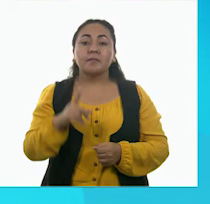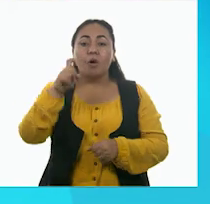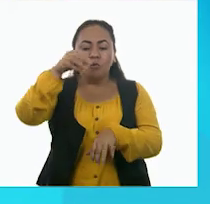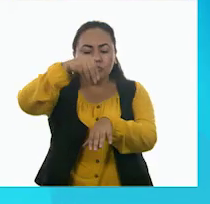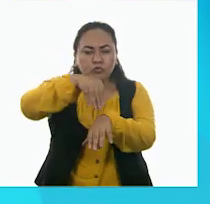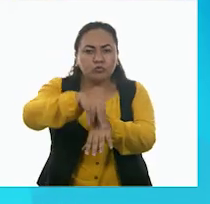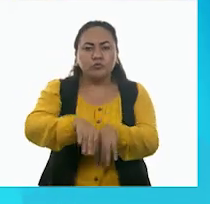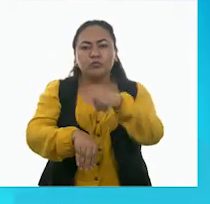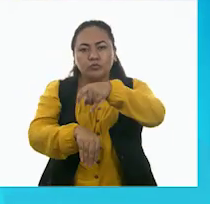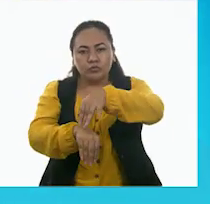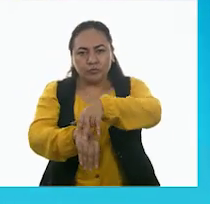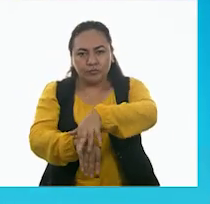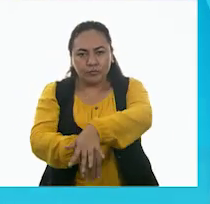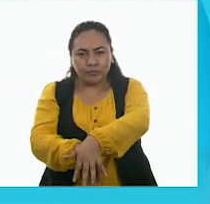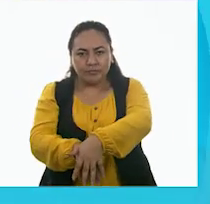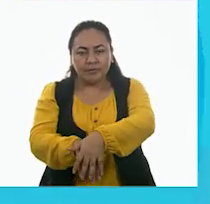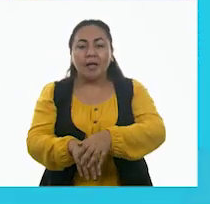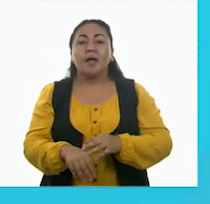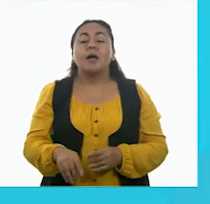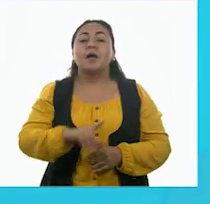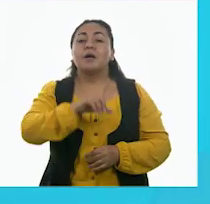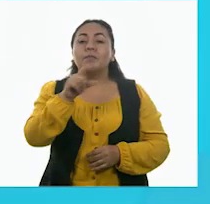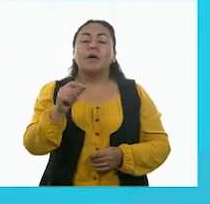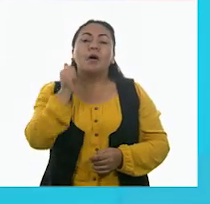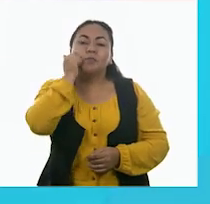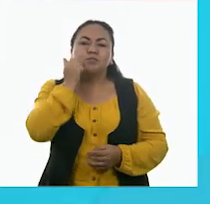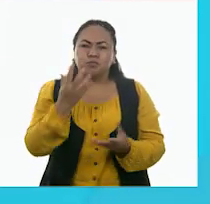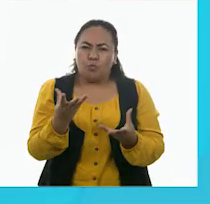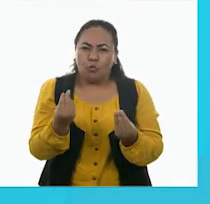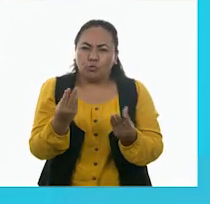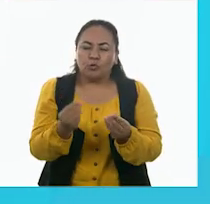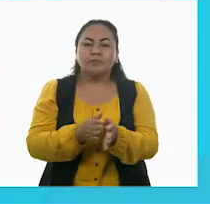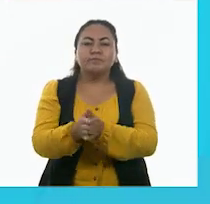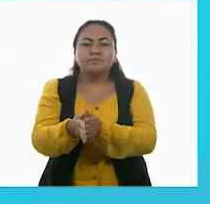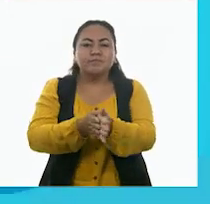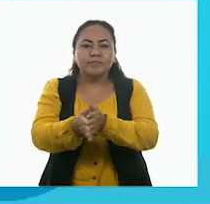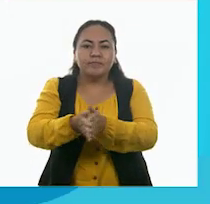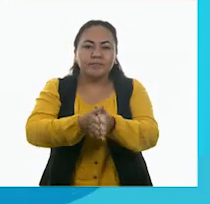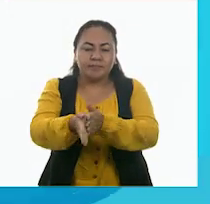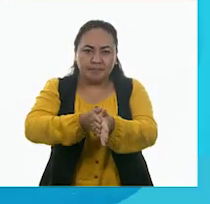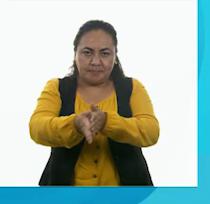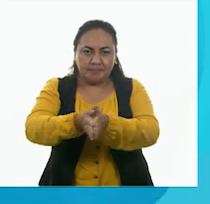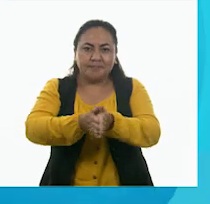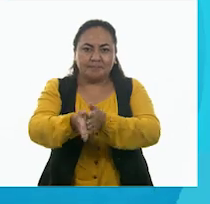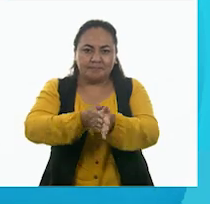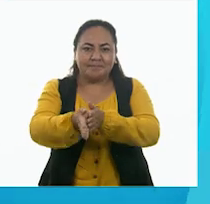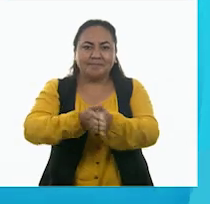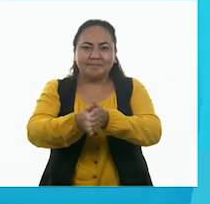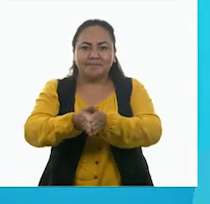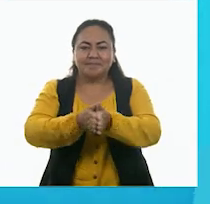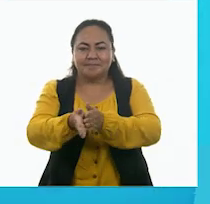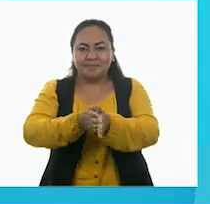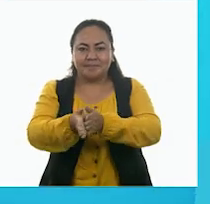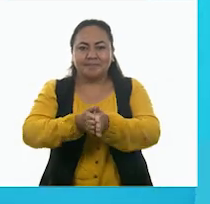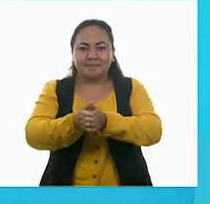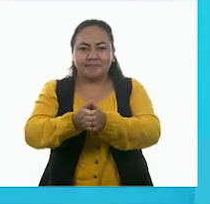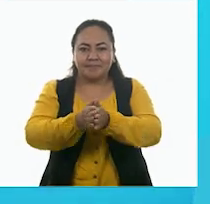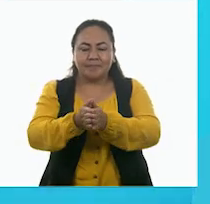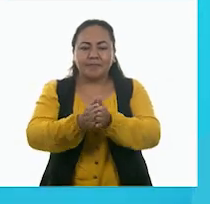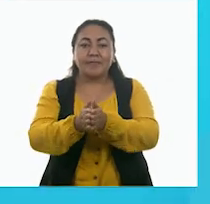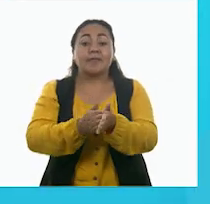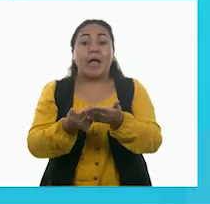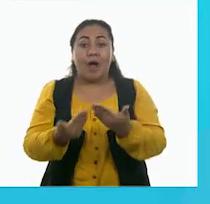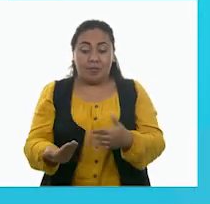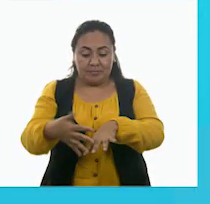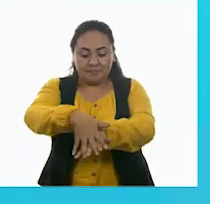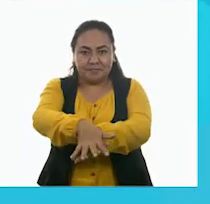tus manos. Usa suficiente jabón. Frota tus palmas una con la otra. Ahora, frota